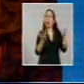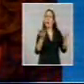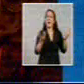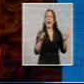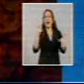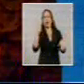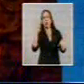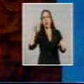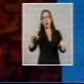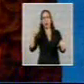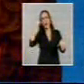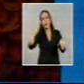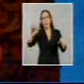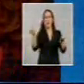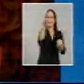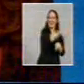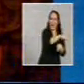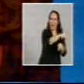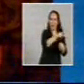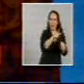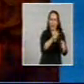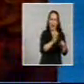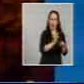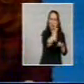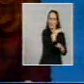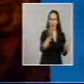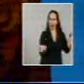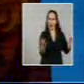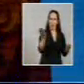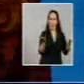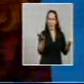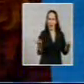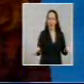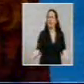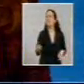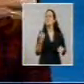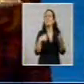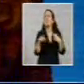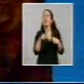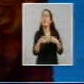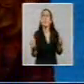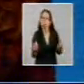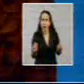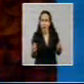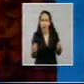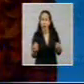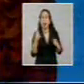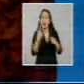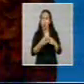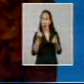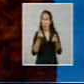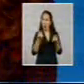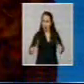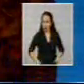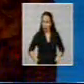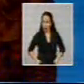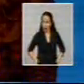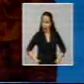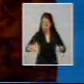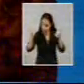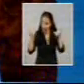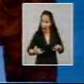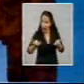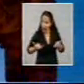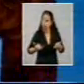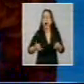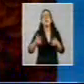respecto del mismo periodo. Pero eso, ¿saben con qué tiene que ver también? no solamente con poder adquisitivo, no solamente